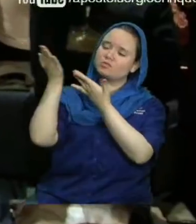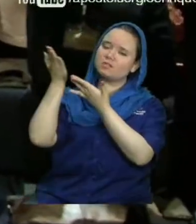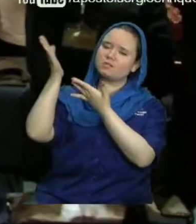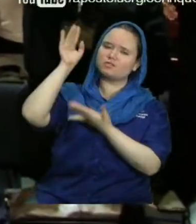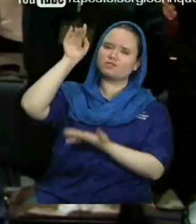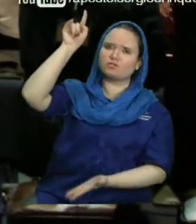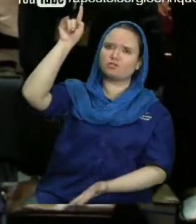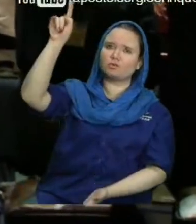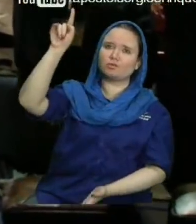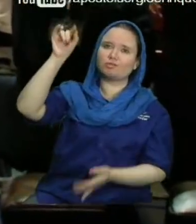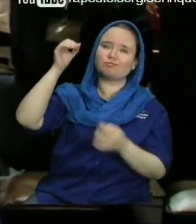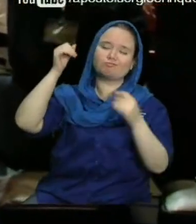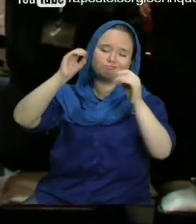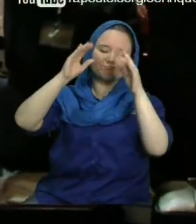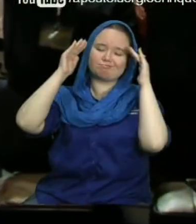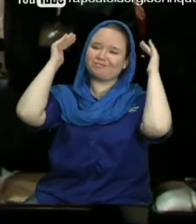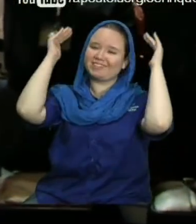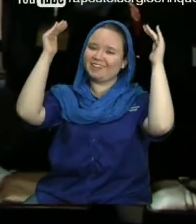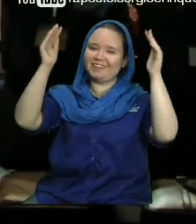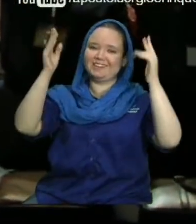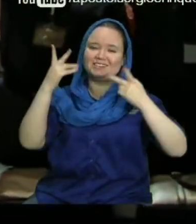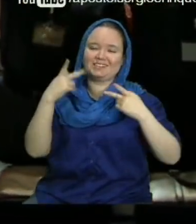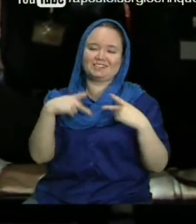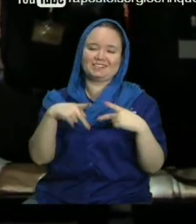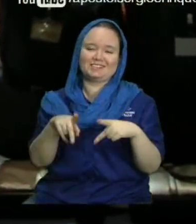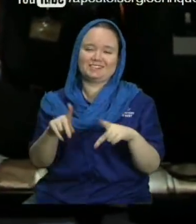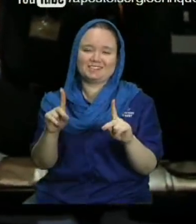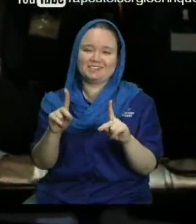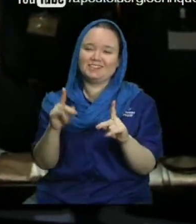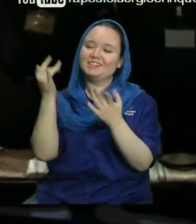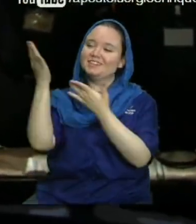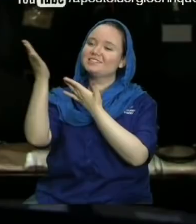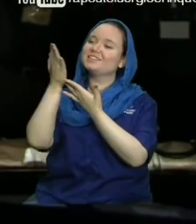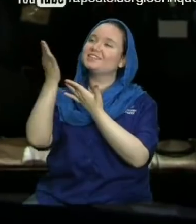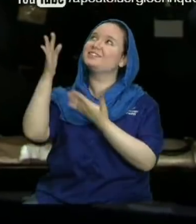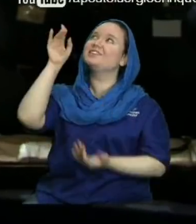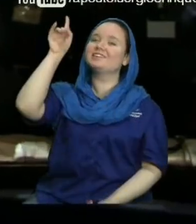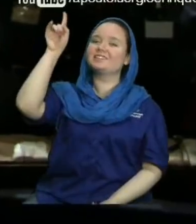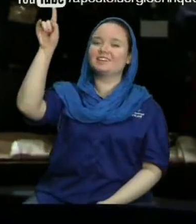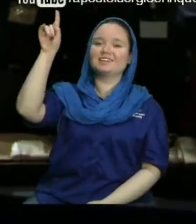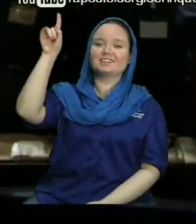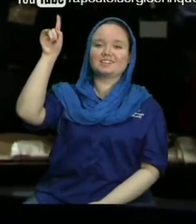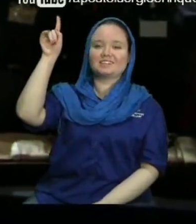Qué privilegio, Señor, servirte.